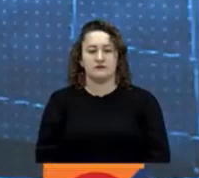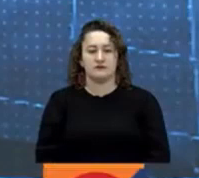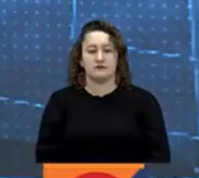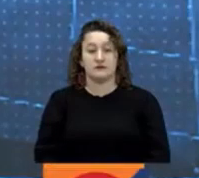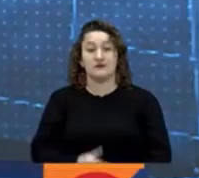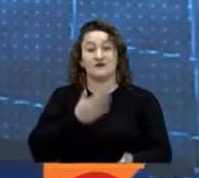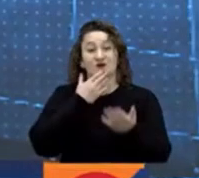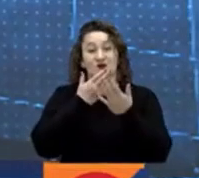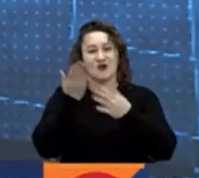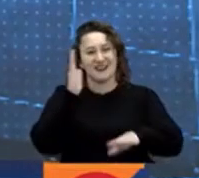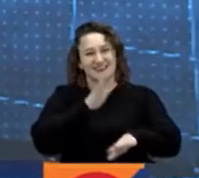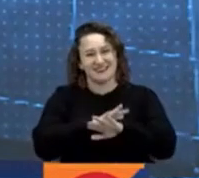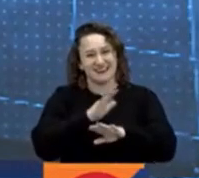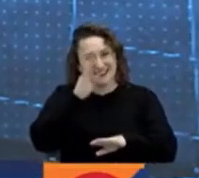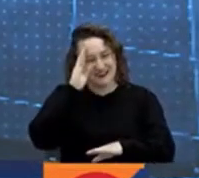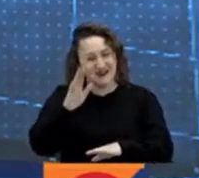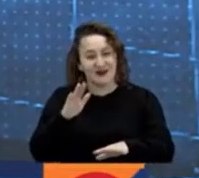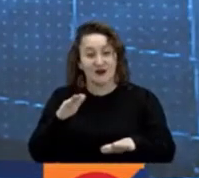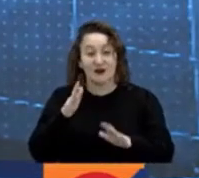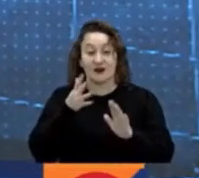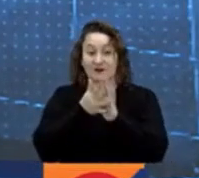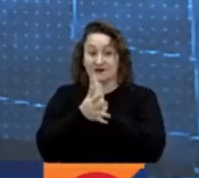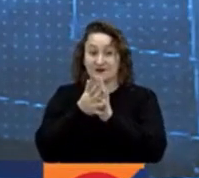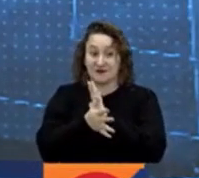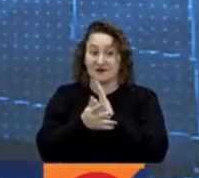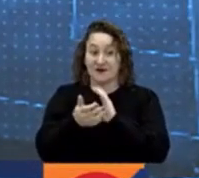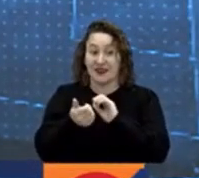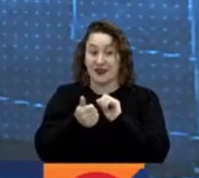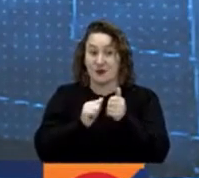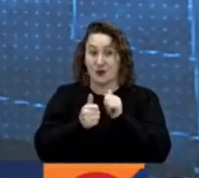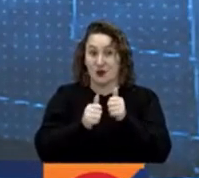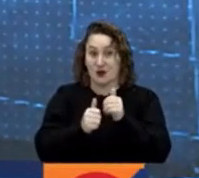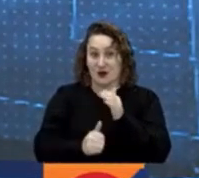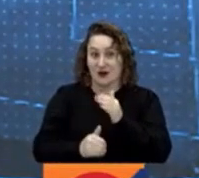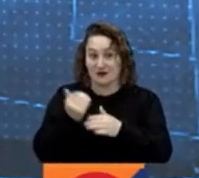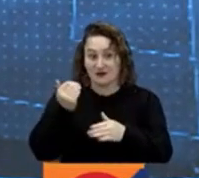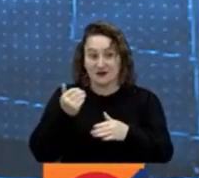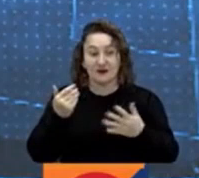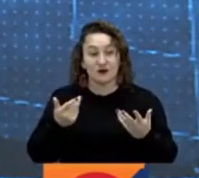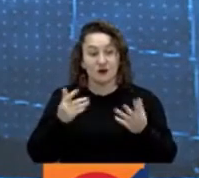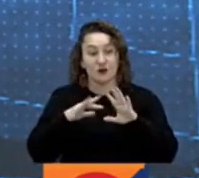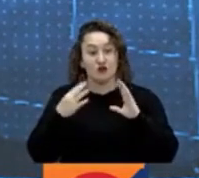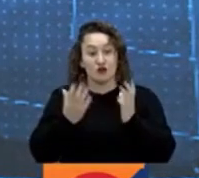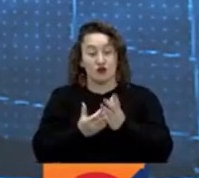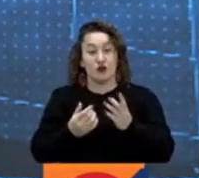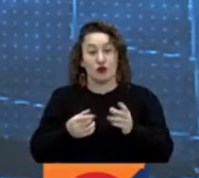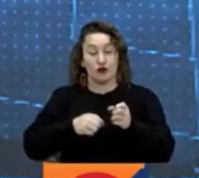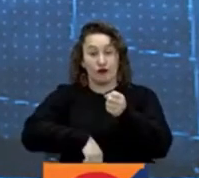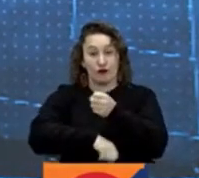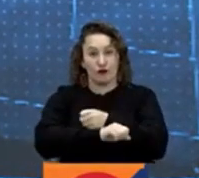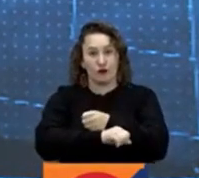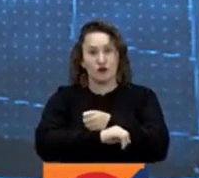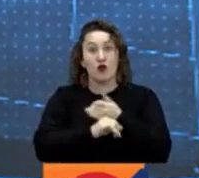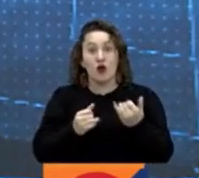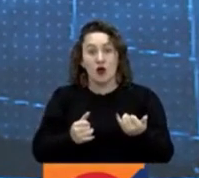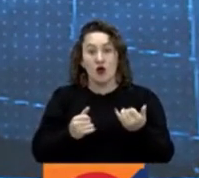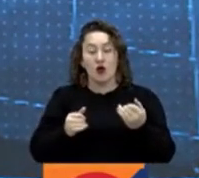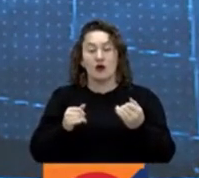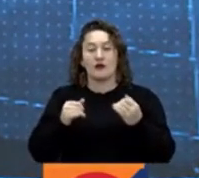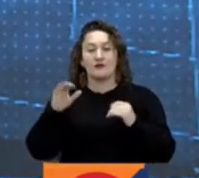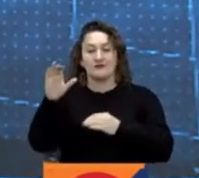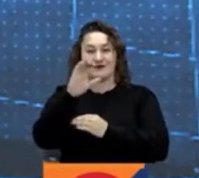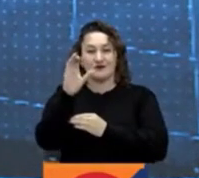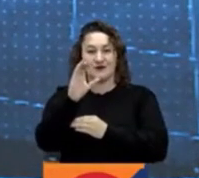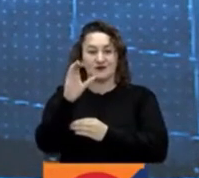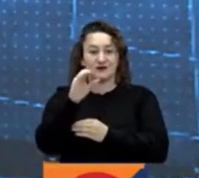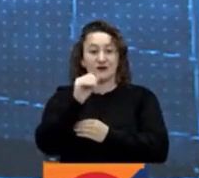Hola, muy buenas tardes, bienvenidos a la información deportiva. Arrancamos con noticias del mundo del balompié porque llegó el día del debut para la selección Colombia